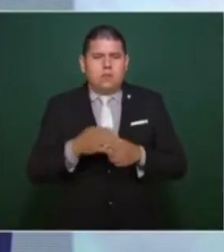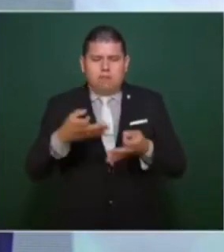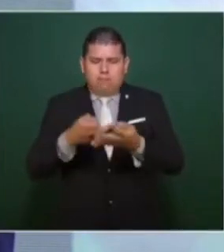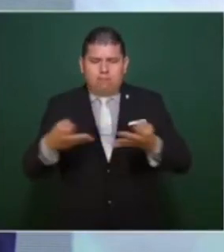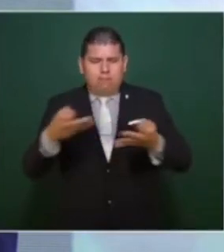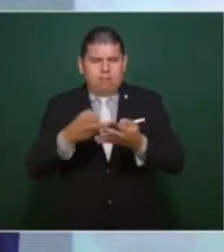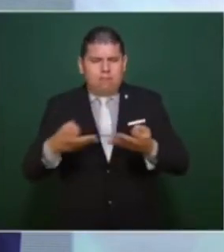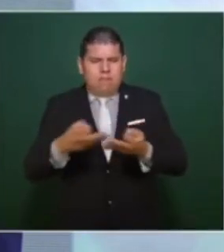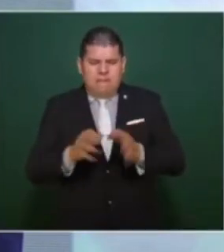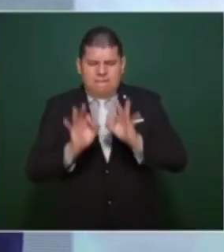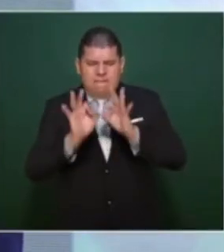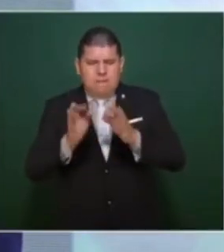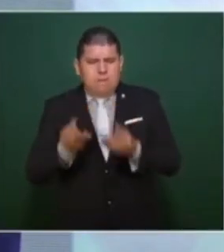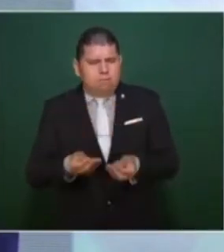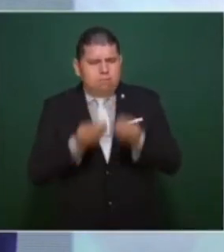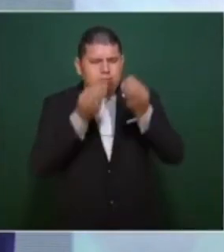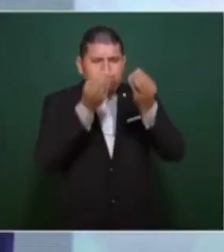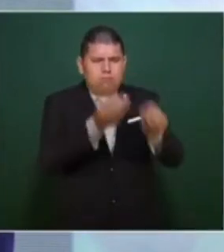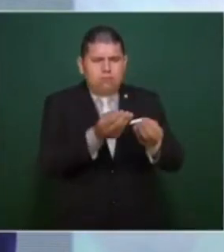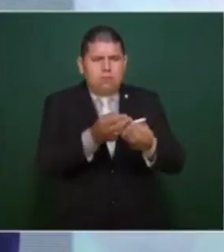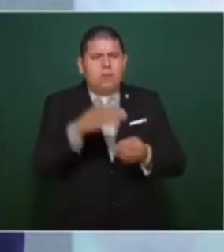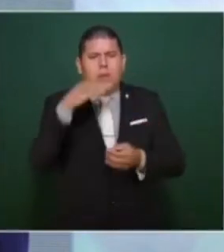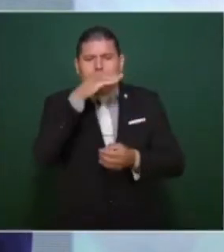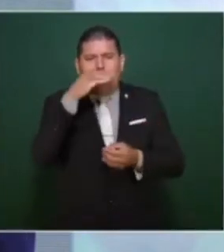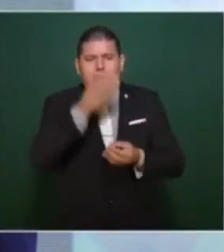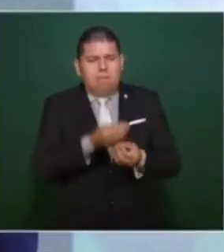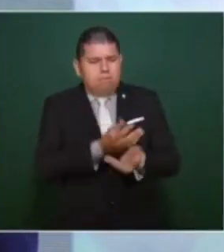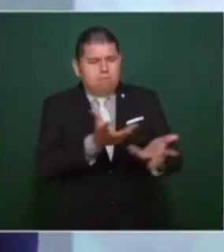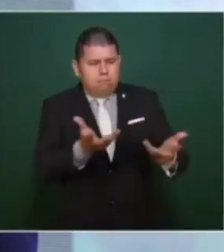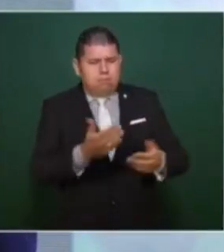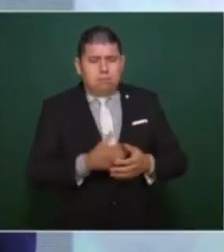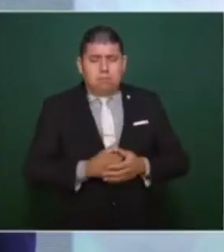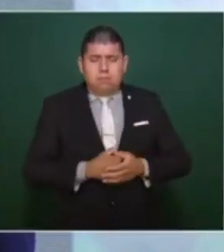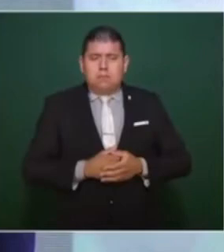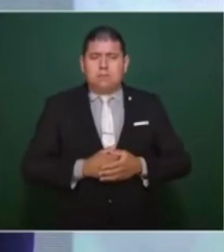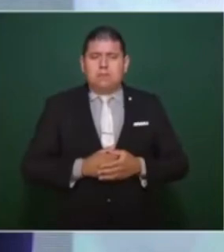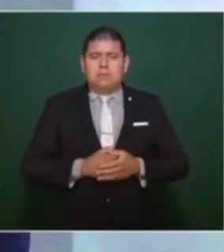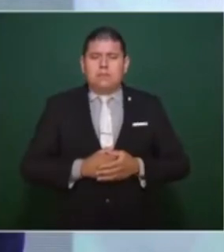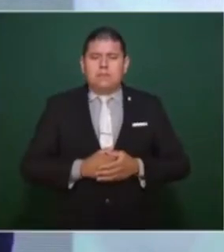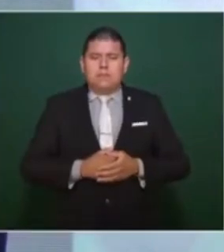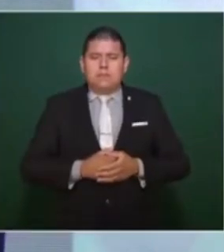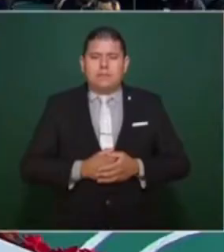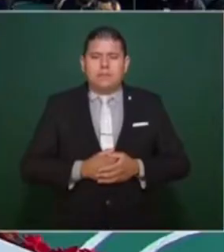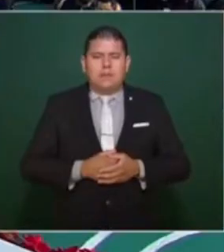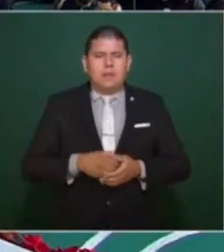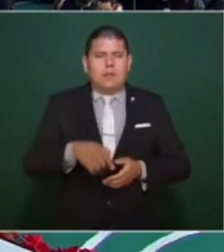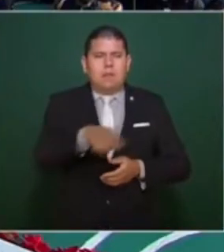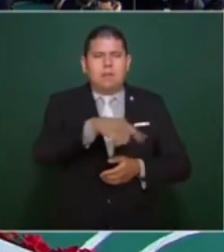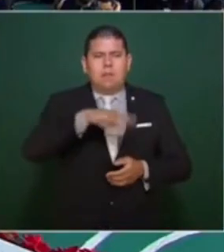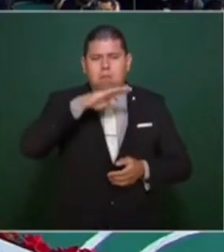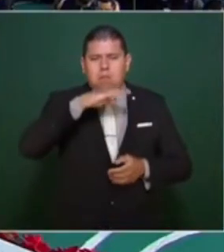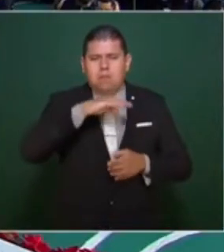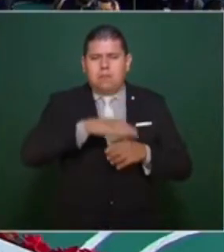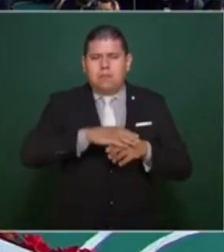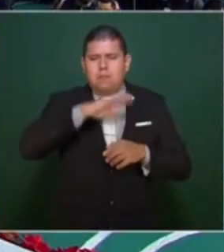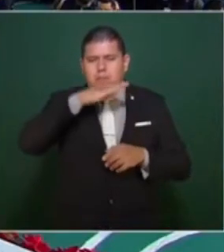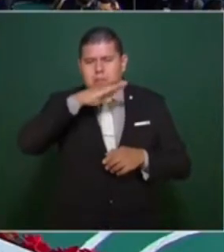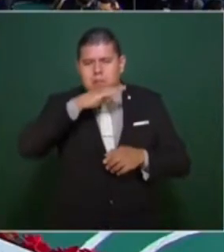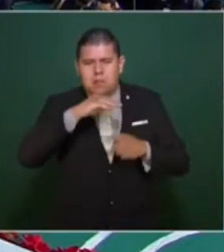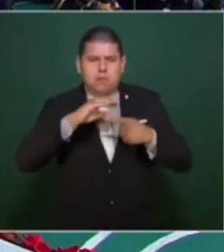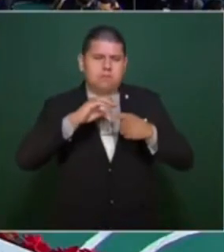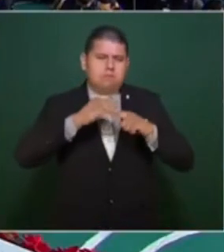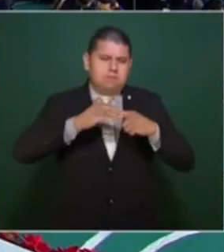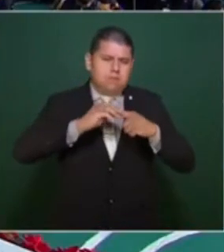fertilizantes de manera gratuita. A los productores de maíz y de frijol vamos a